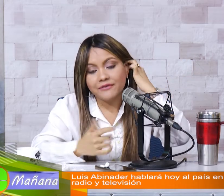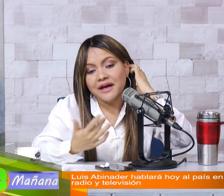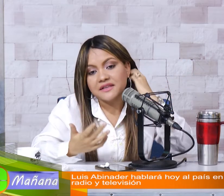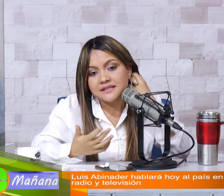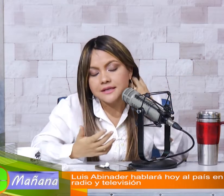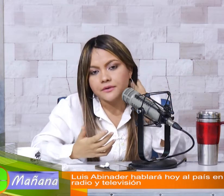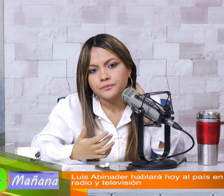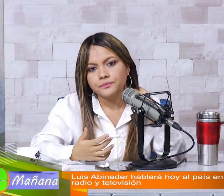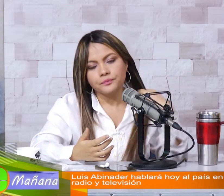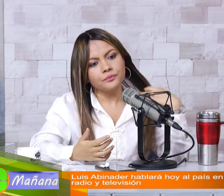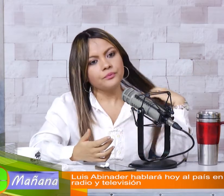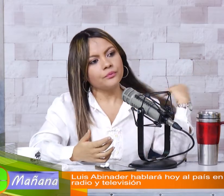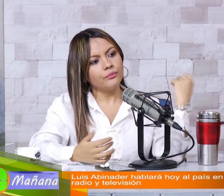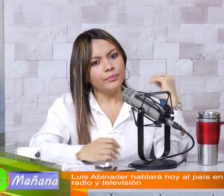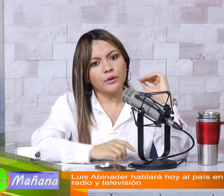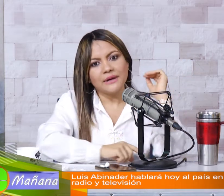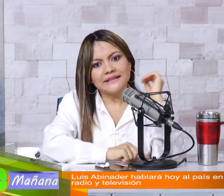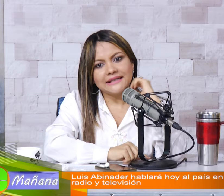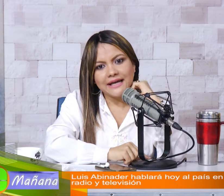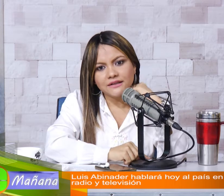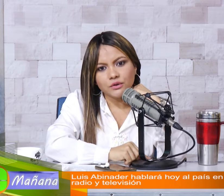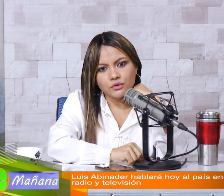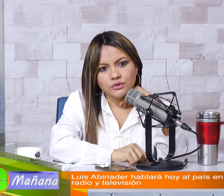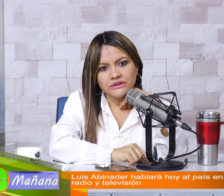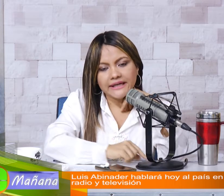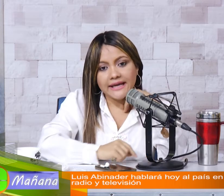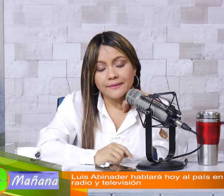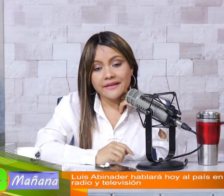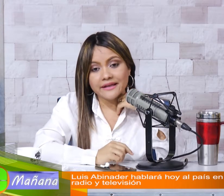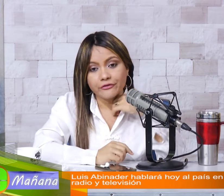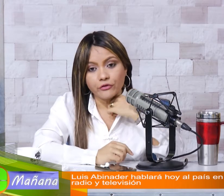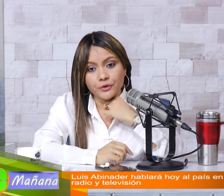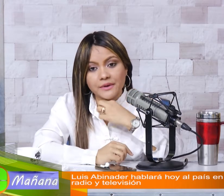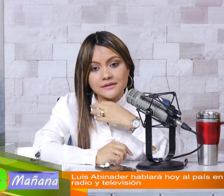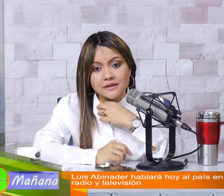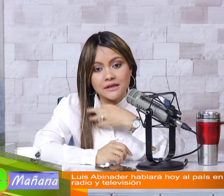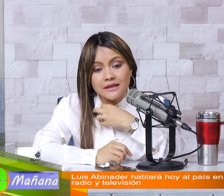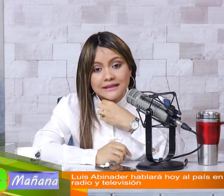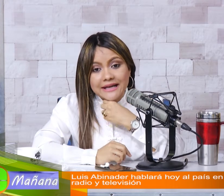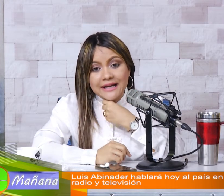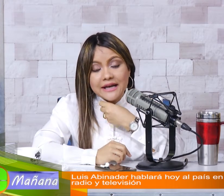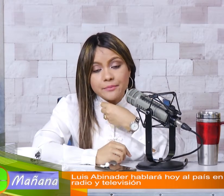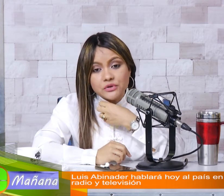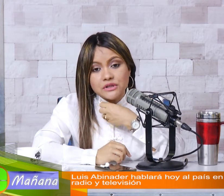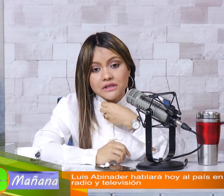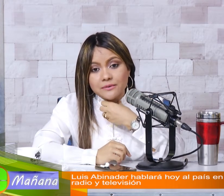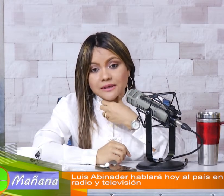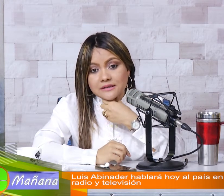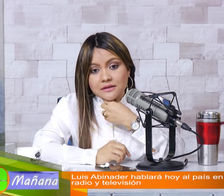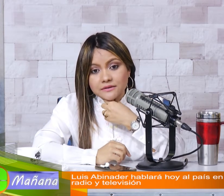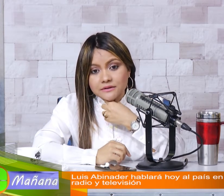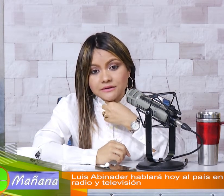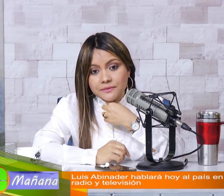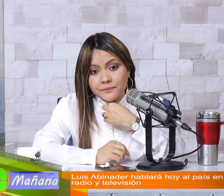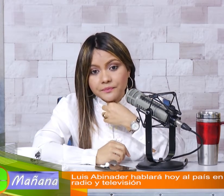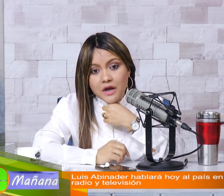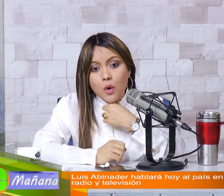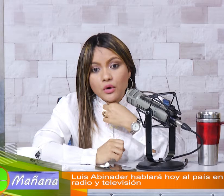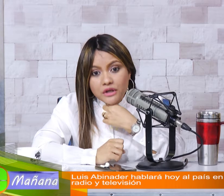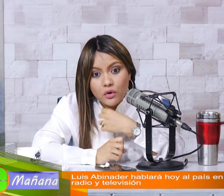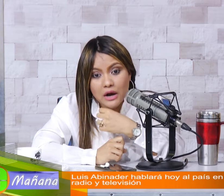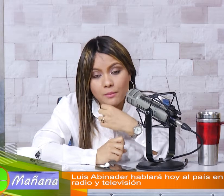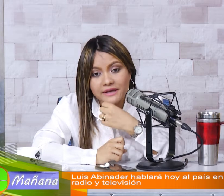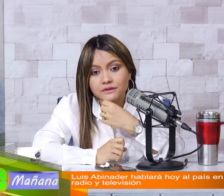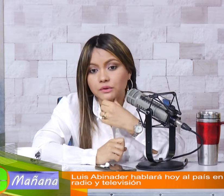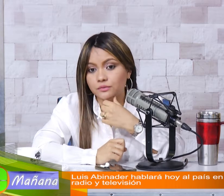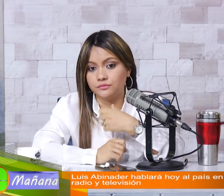qué va a decir pero planteando de que hable de reformas de cargas impositivas de